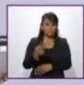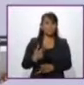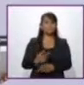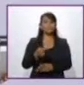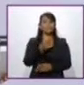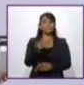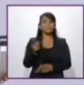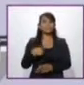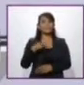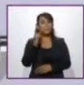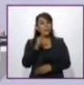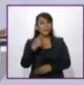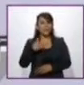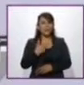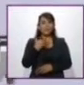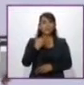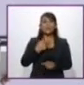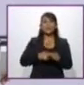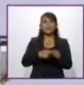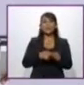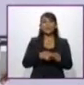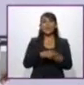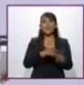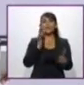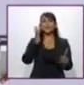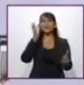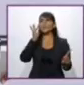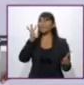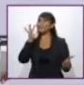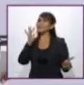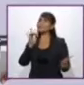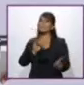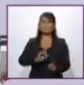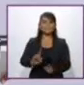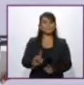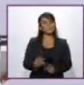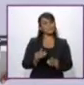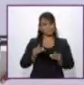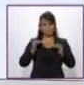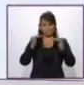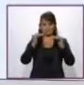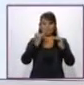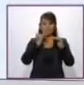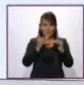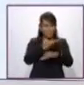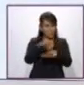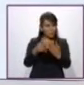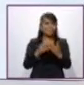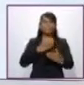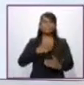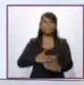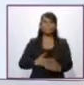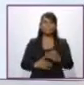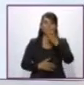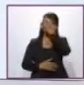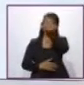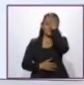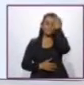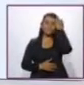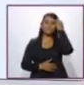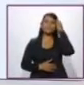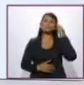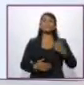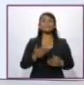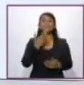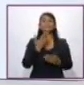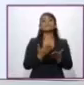acto de corrupción de ningún tipo y en ningún nivel. Muchas gracias. Gracias, candidata. Ahora es el turno de